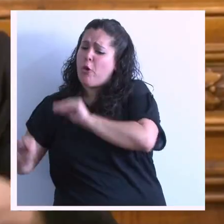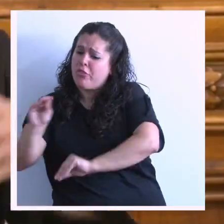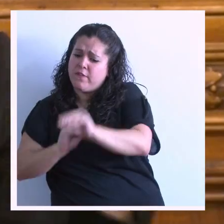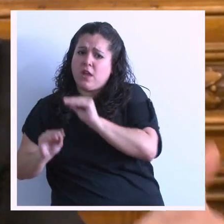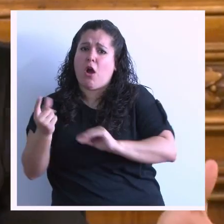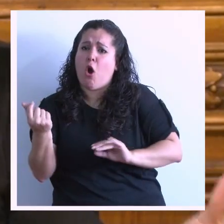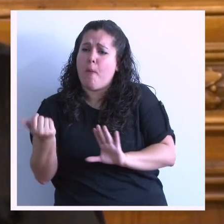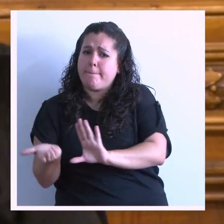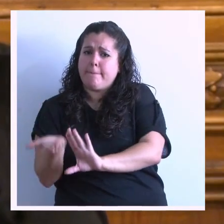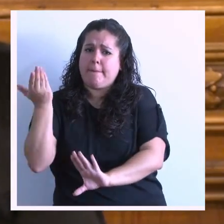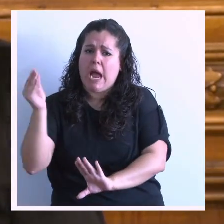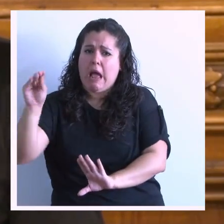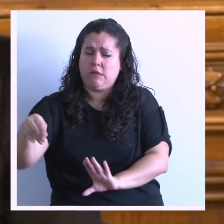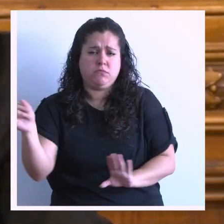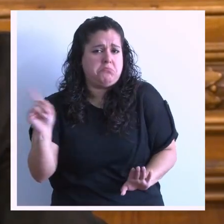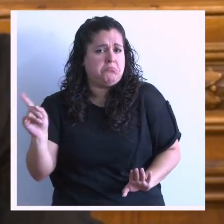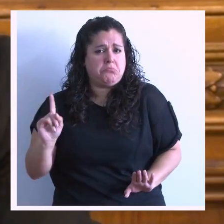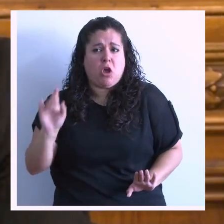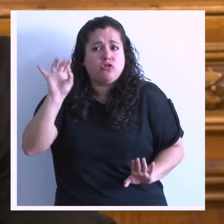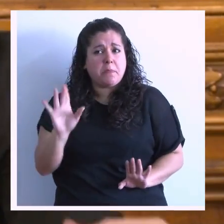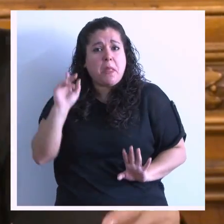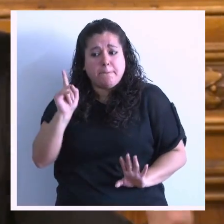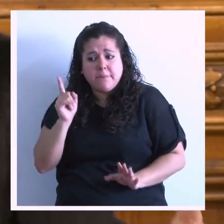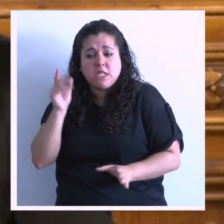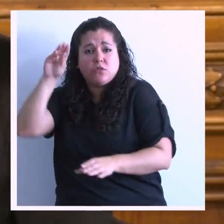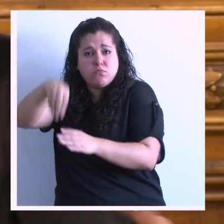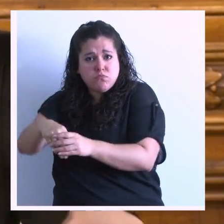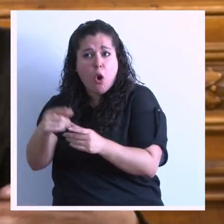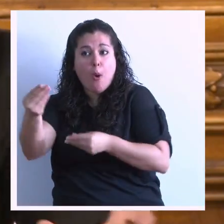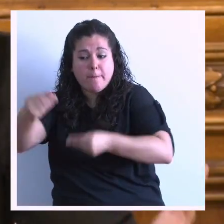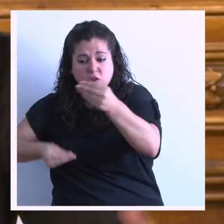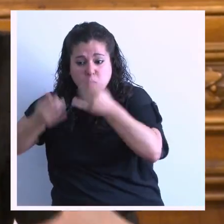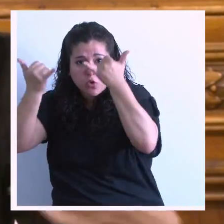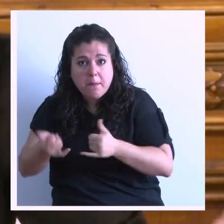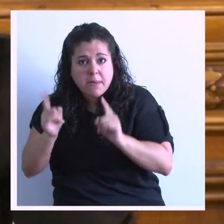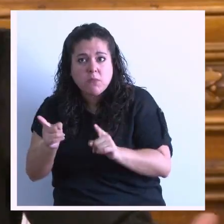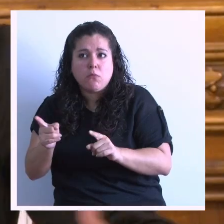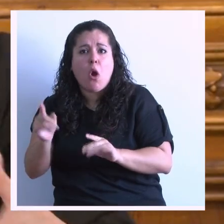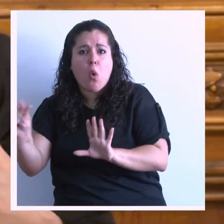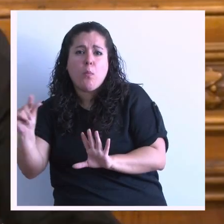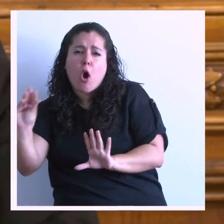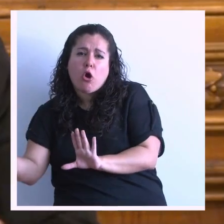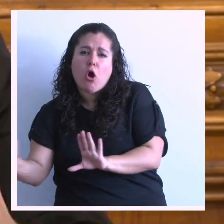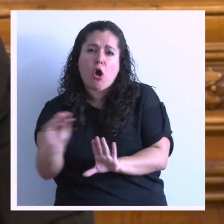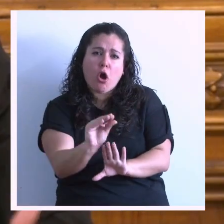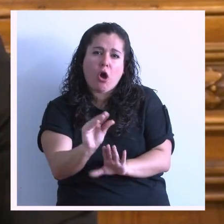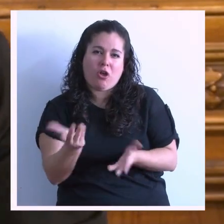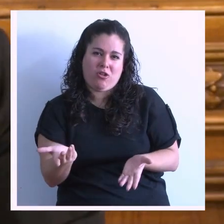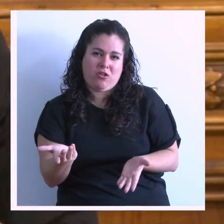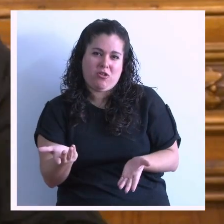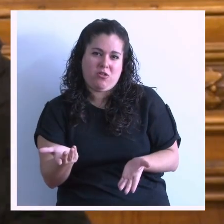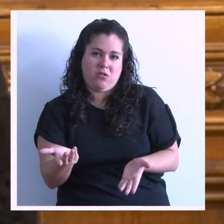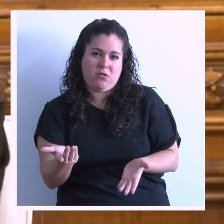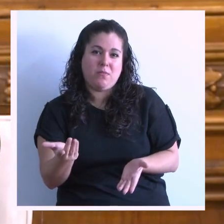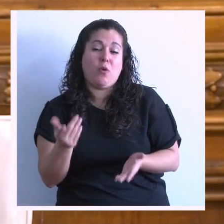dice, desde que escuchamos la idea hasta que se hace ley, si se hace ley, no pasa mucho tiempo, entonces no sabemos por qué. Bueno, porque tiene un